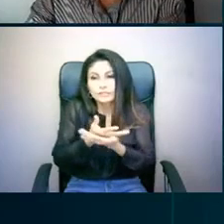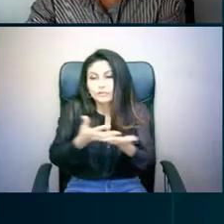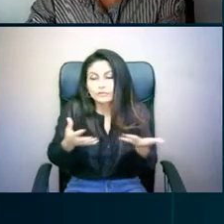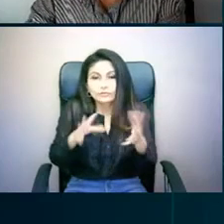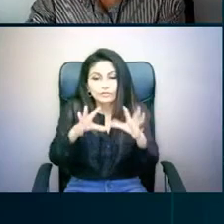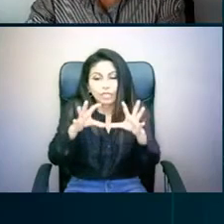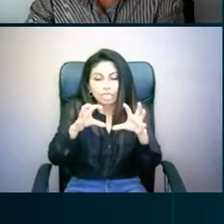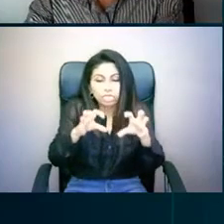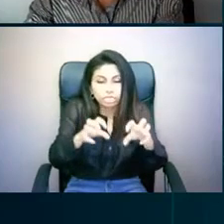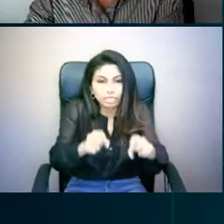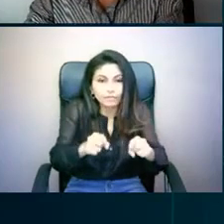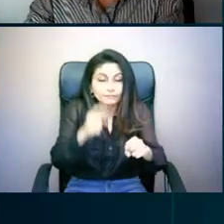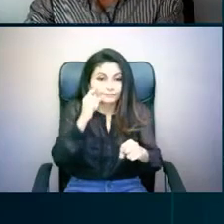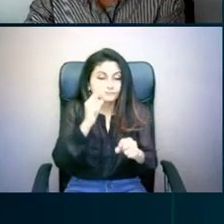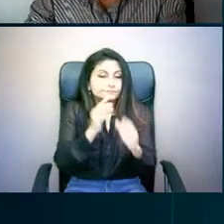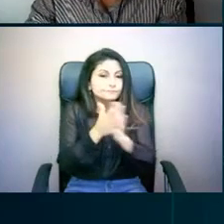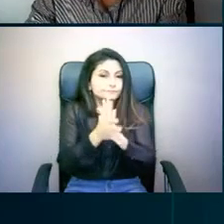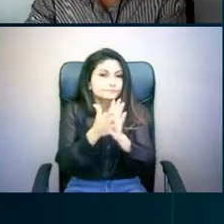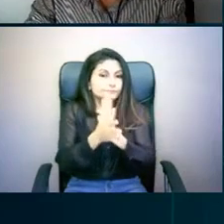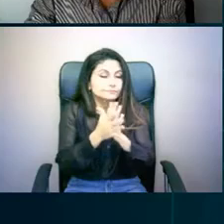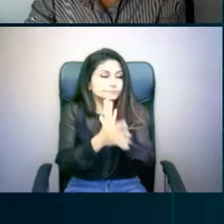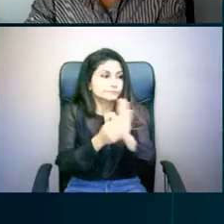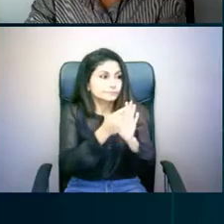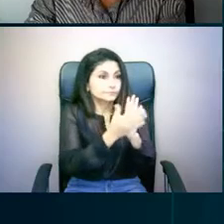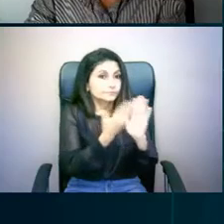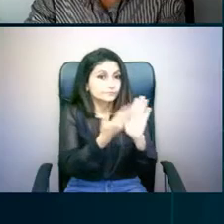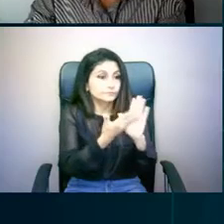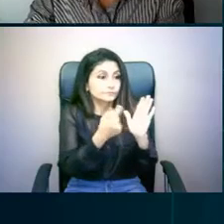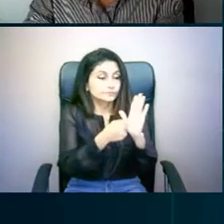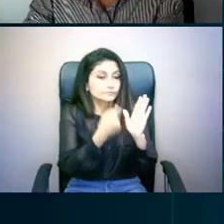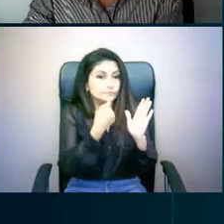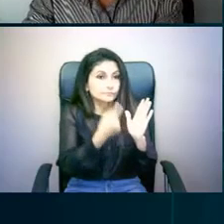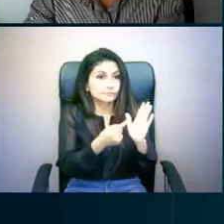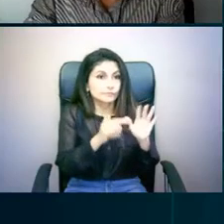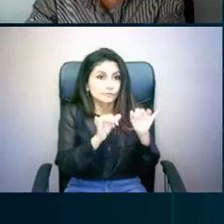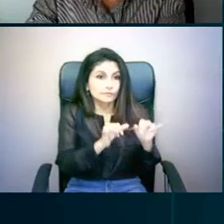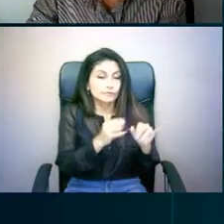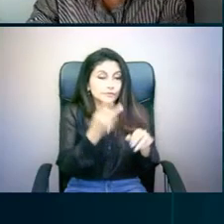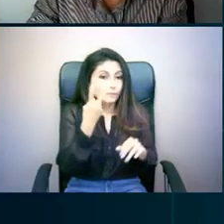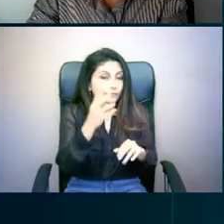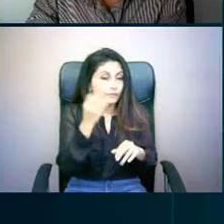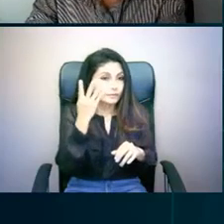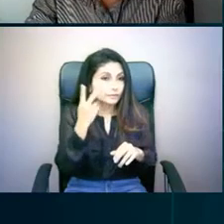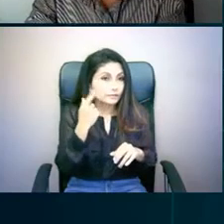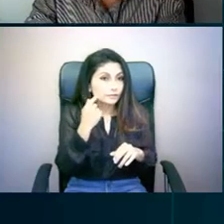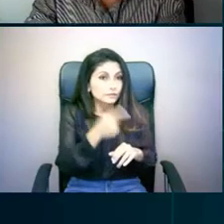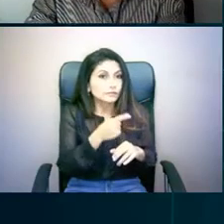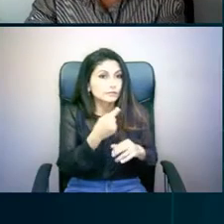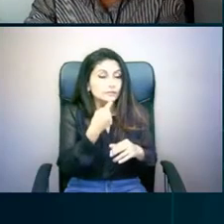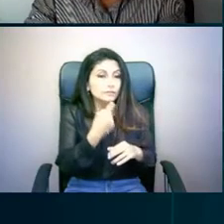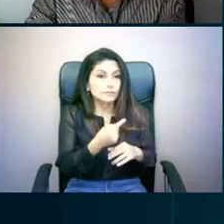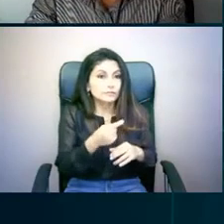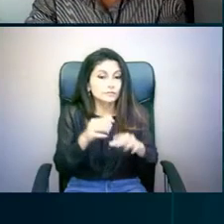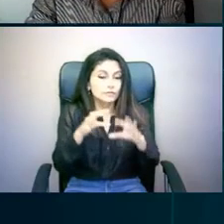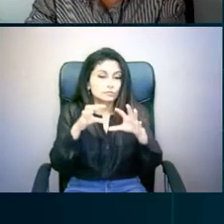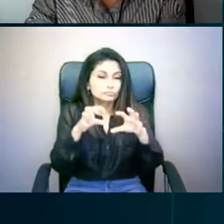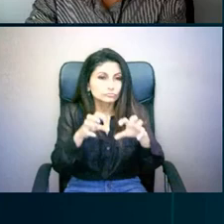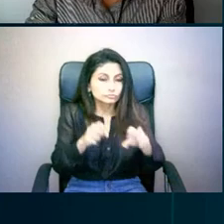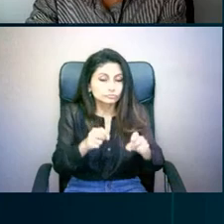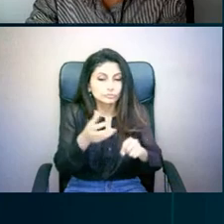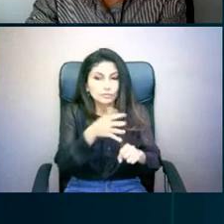alguna bibliografía nos reporta que para tiempos de retenciones de 20 días, la biodegradabilidad esperada es